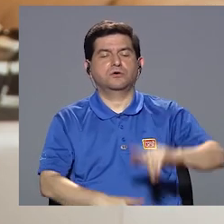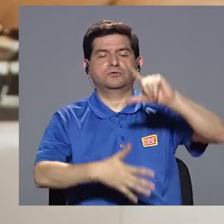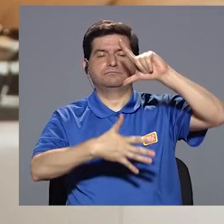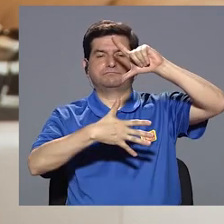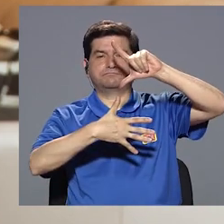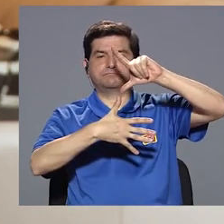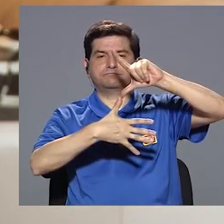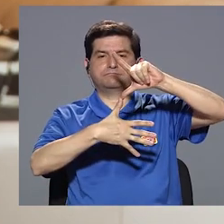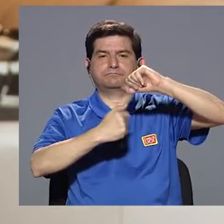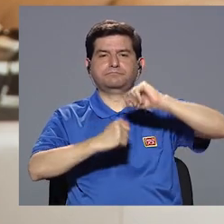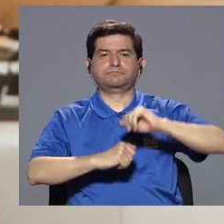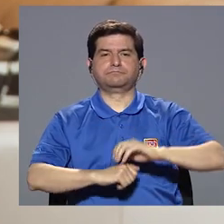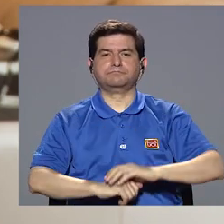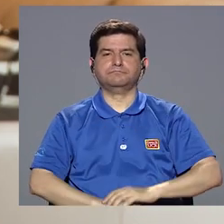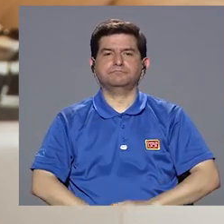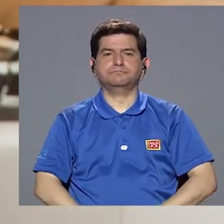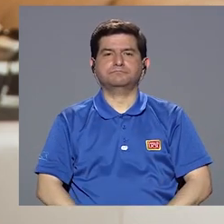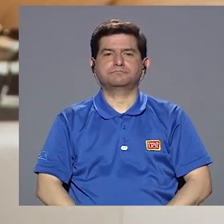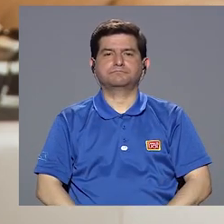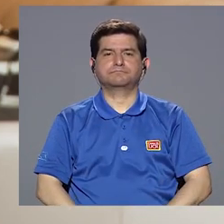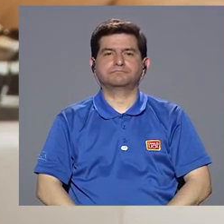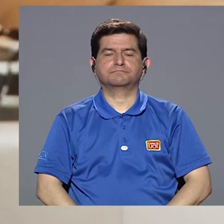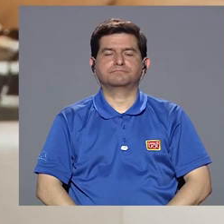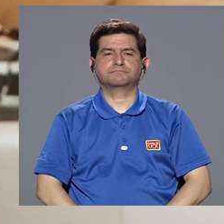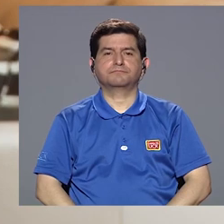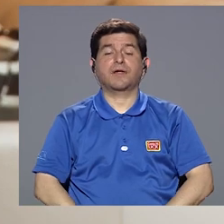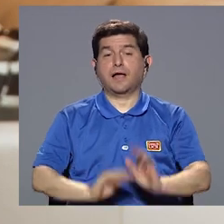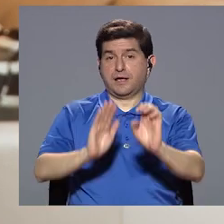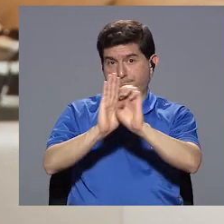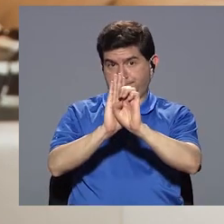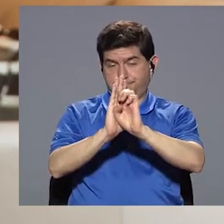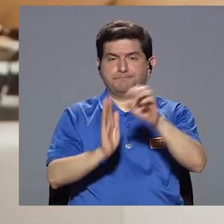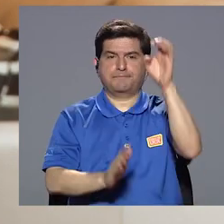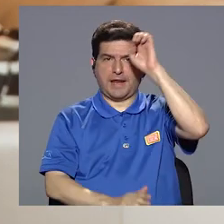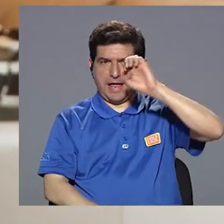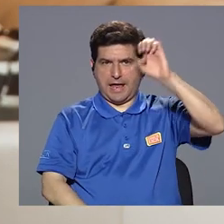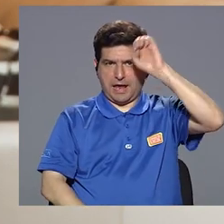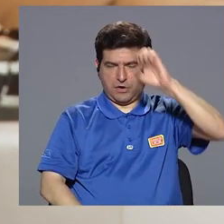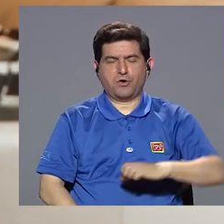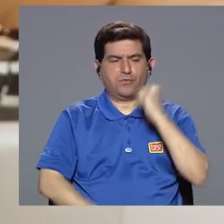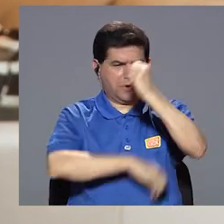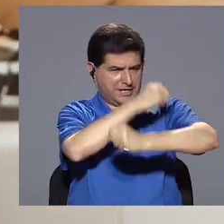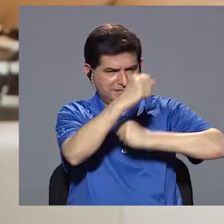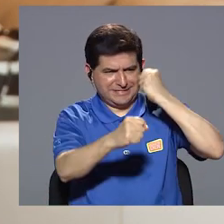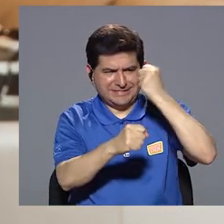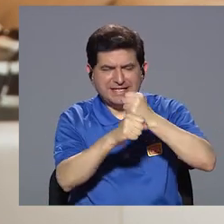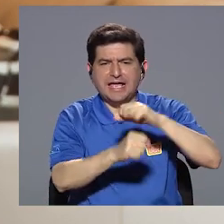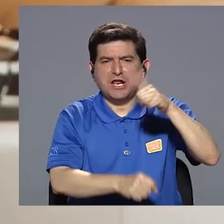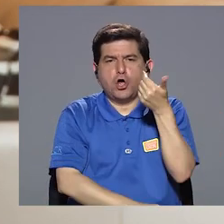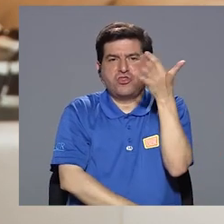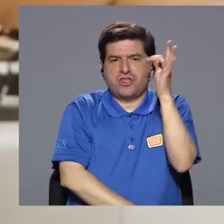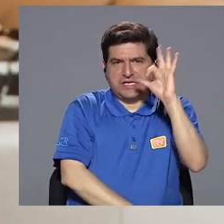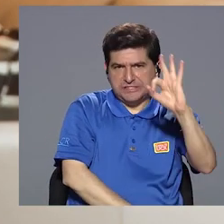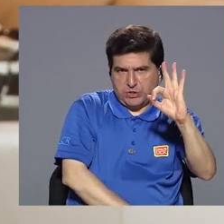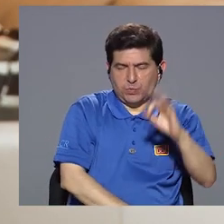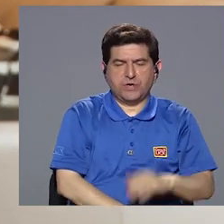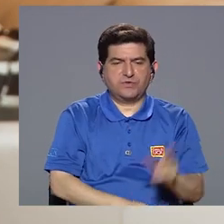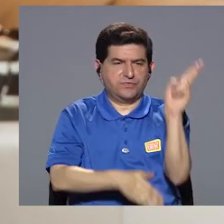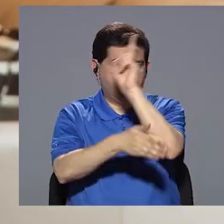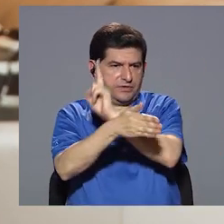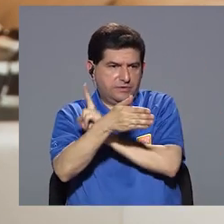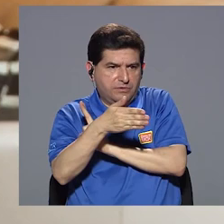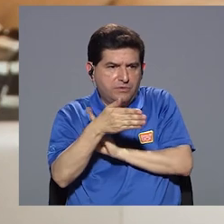a américa latina' por ejemplo en europa en el siglo 19